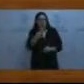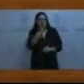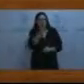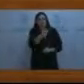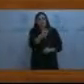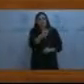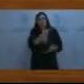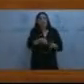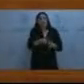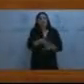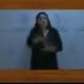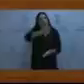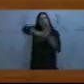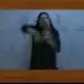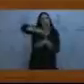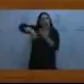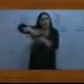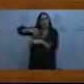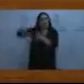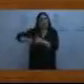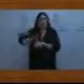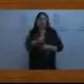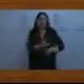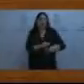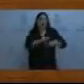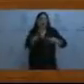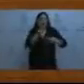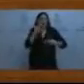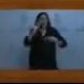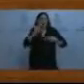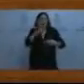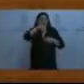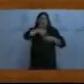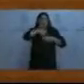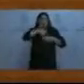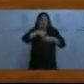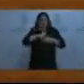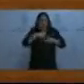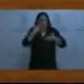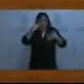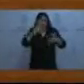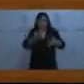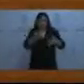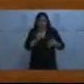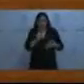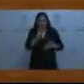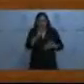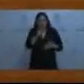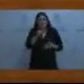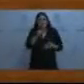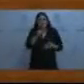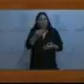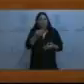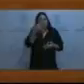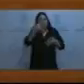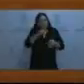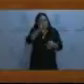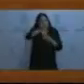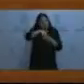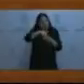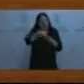como táctica de respuesta vana y llena de medias verdades, para luego envolver la situación diciendo que como usted ha buscado